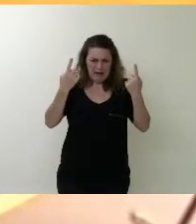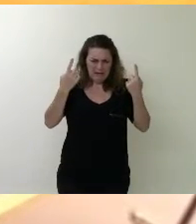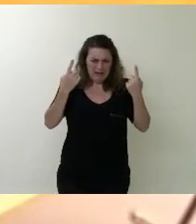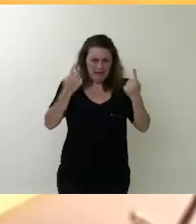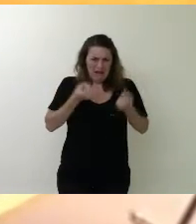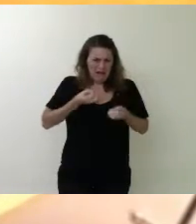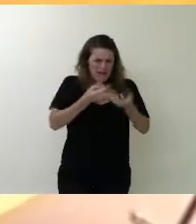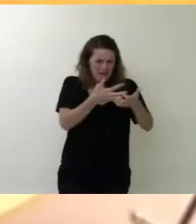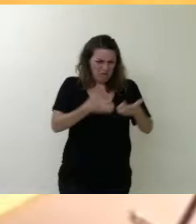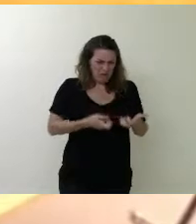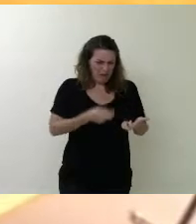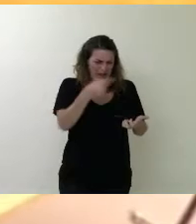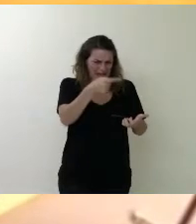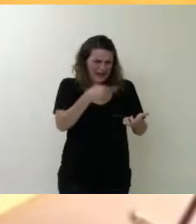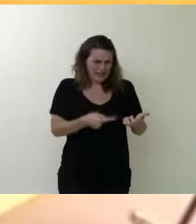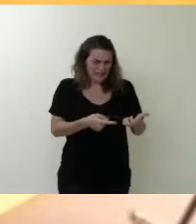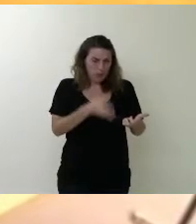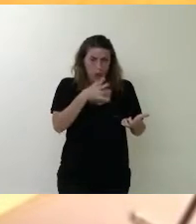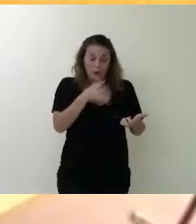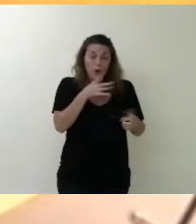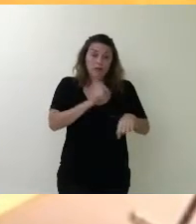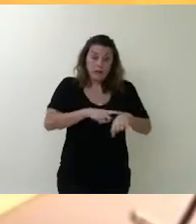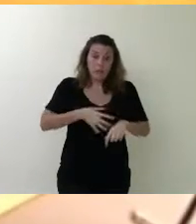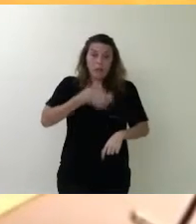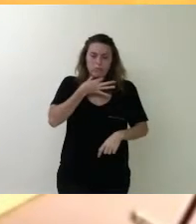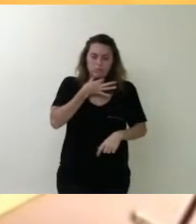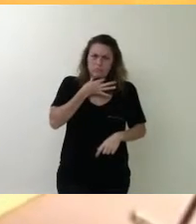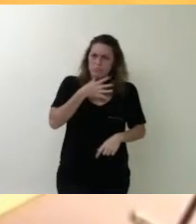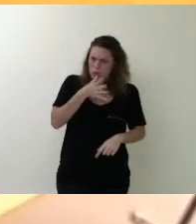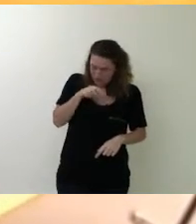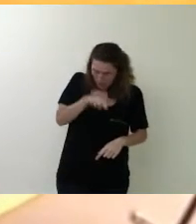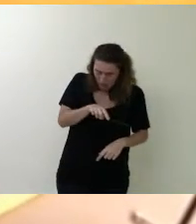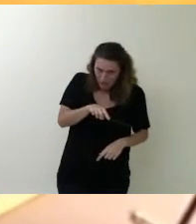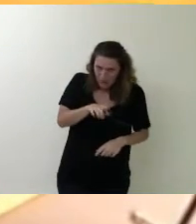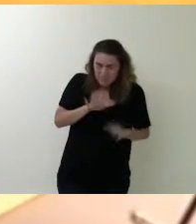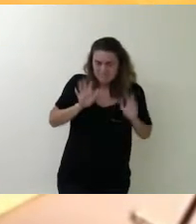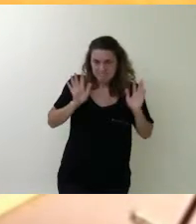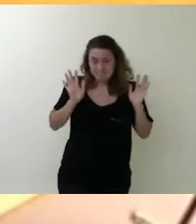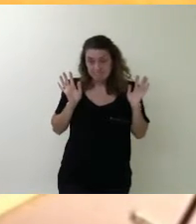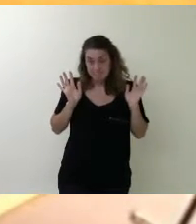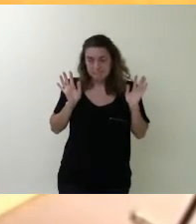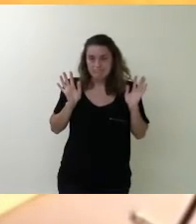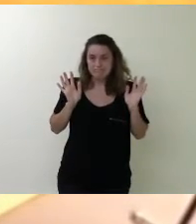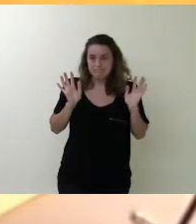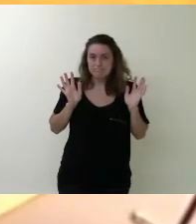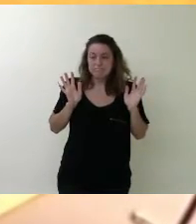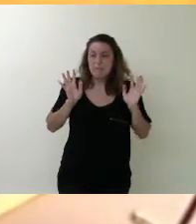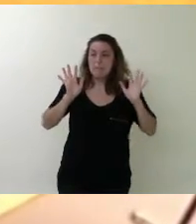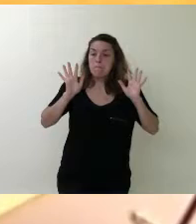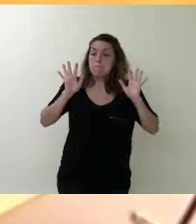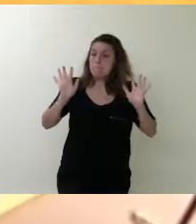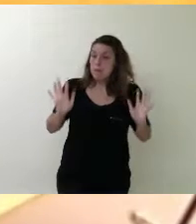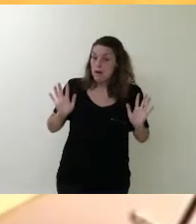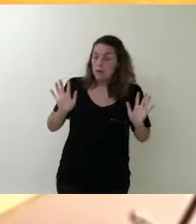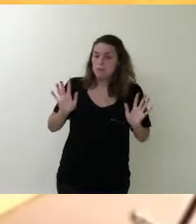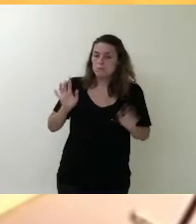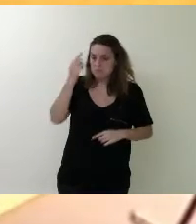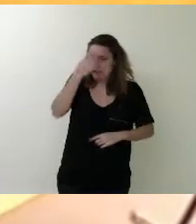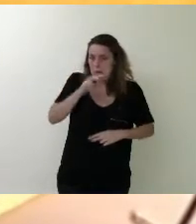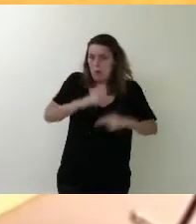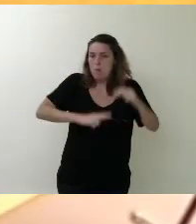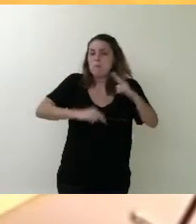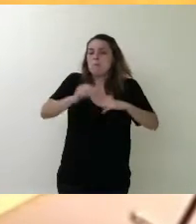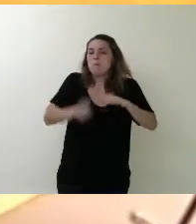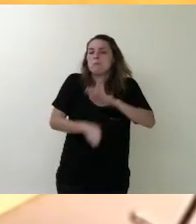porque no hay tiempo, ¿no? Pero nosotros también entendemos que son necesarias y, bueno, pues